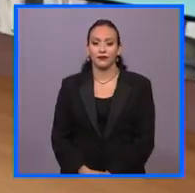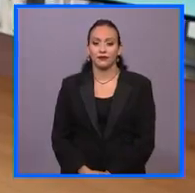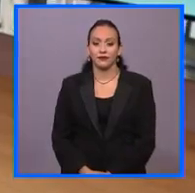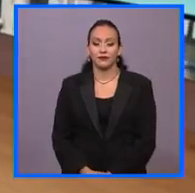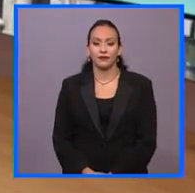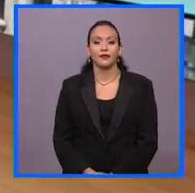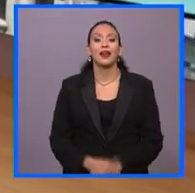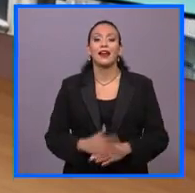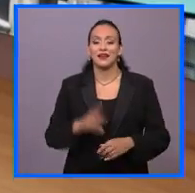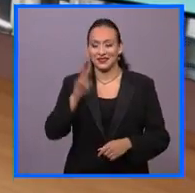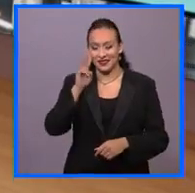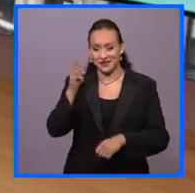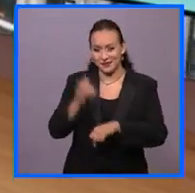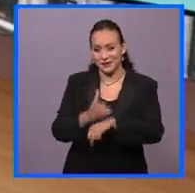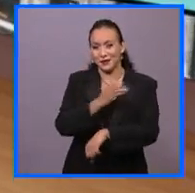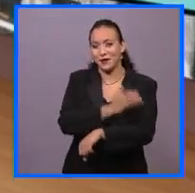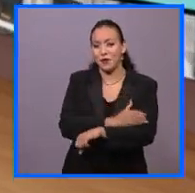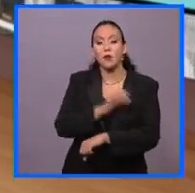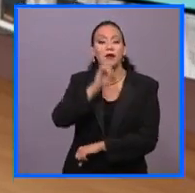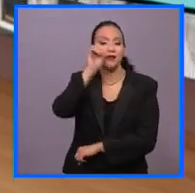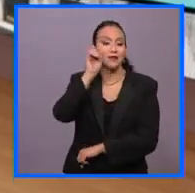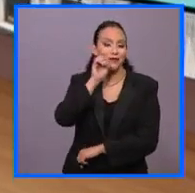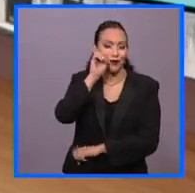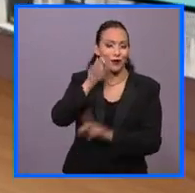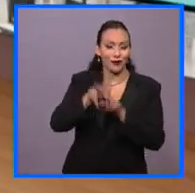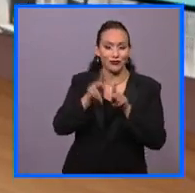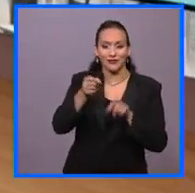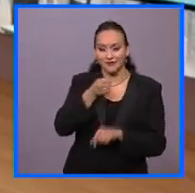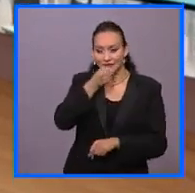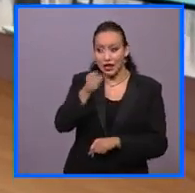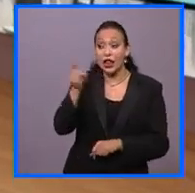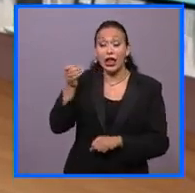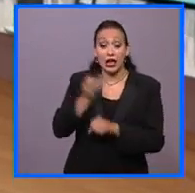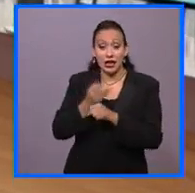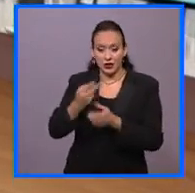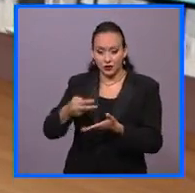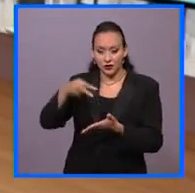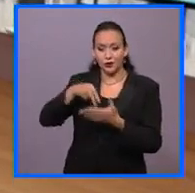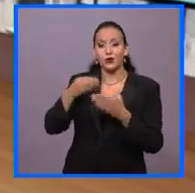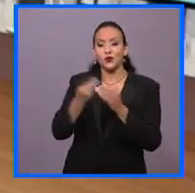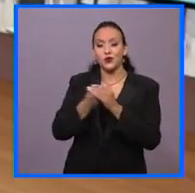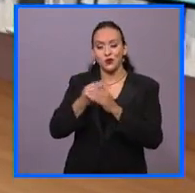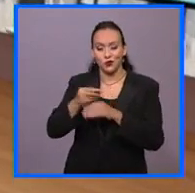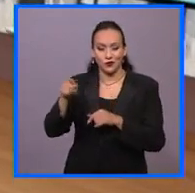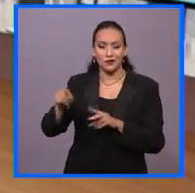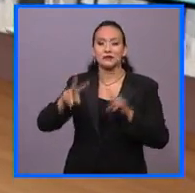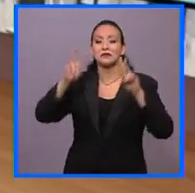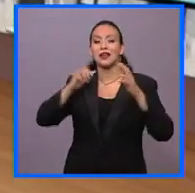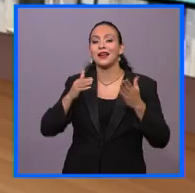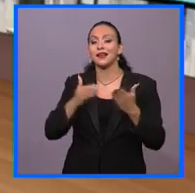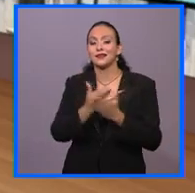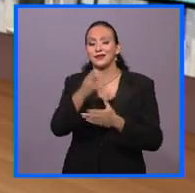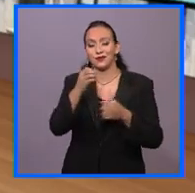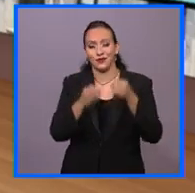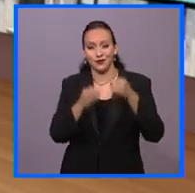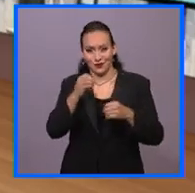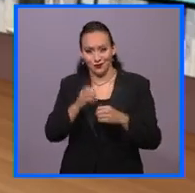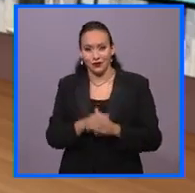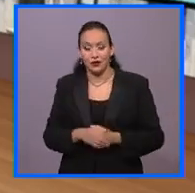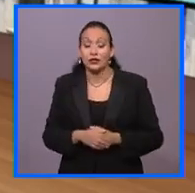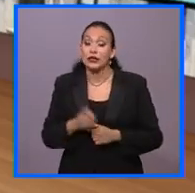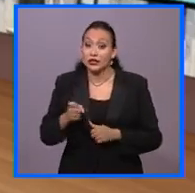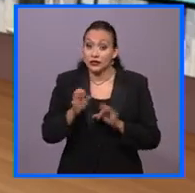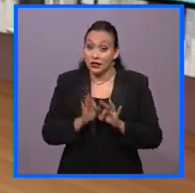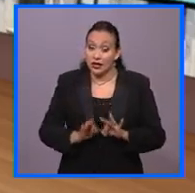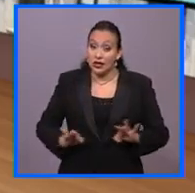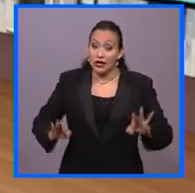Ahora nos enlazamos con mi compañero Óscar González, quien se encuentra en el seminario permanente sobre acceso a la justicia, la importancia